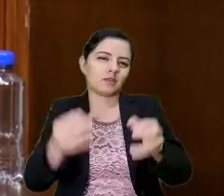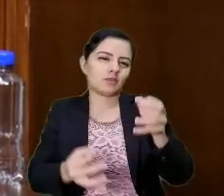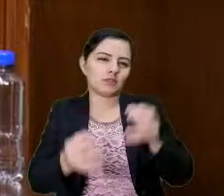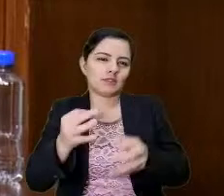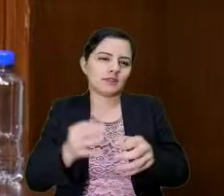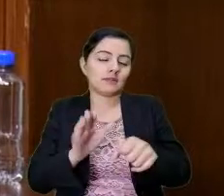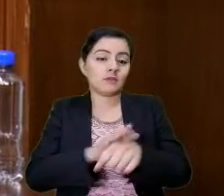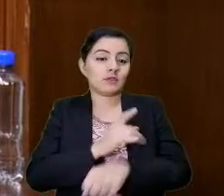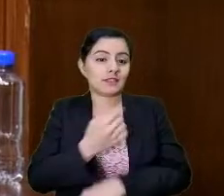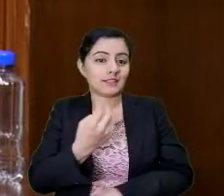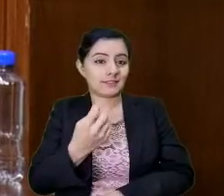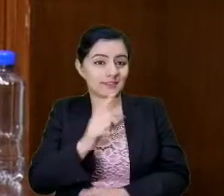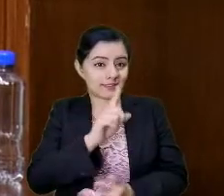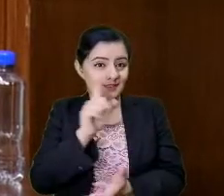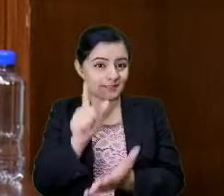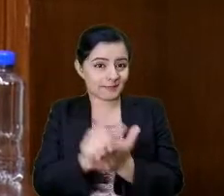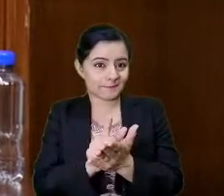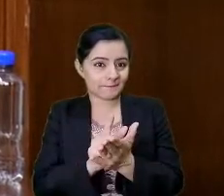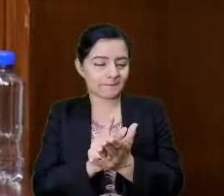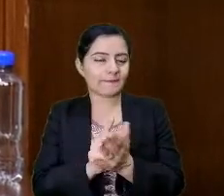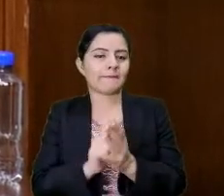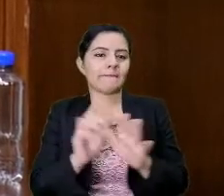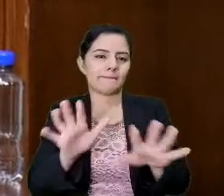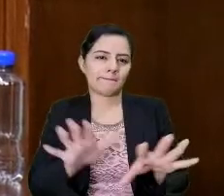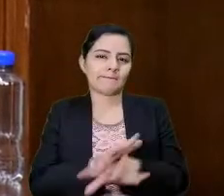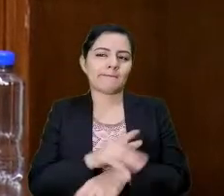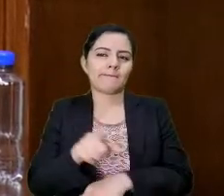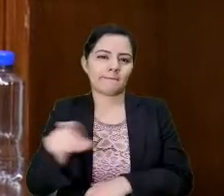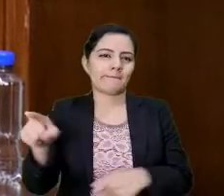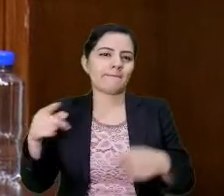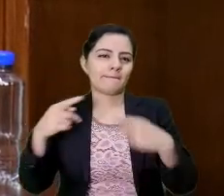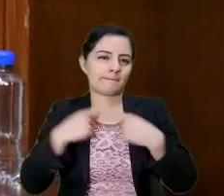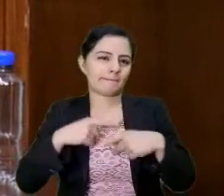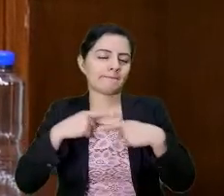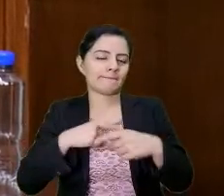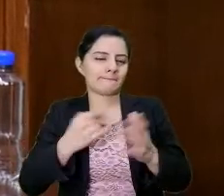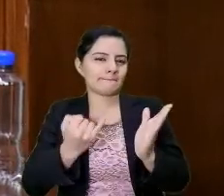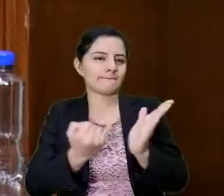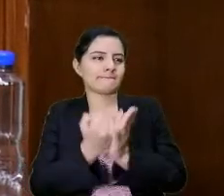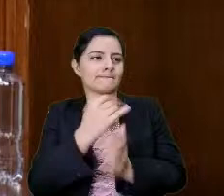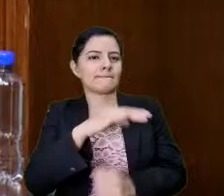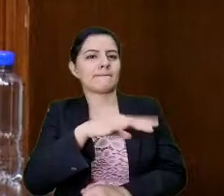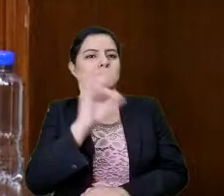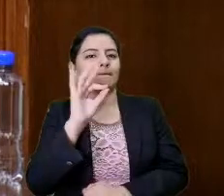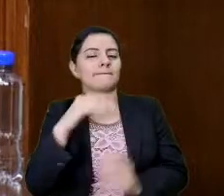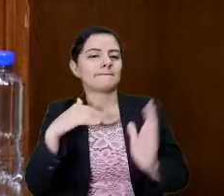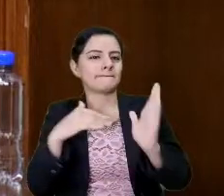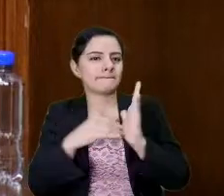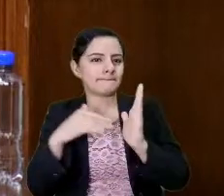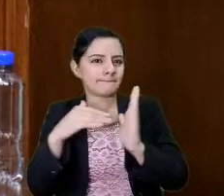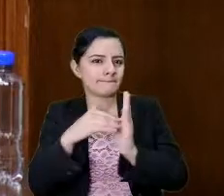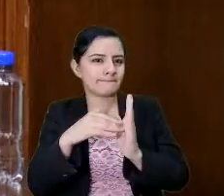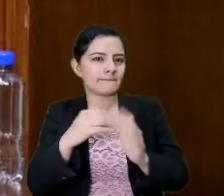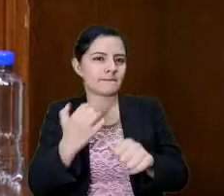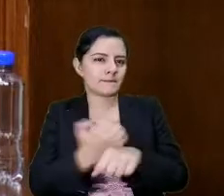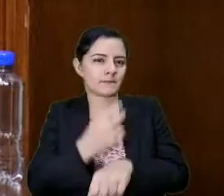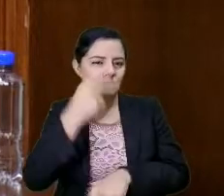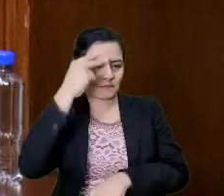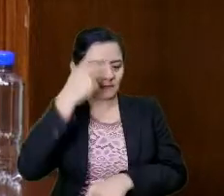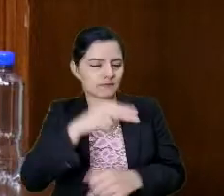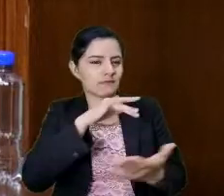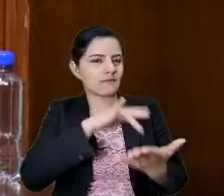reforma es una reforma que la gente eligió y que millones de mexiquenses apoyan. El pueblo tiene una